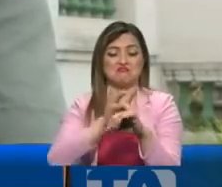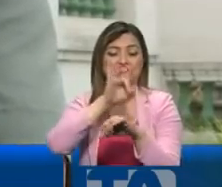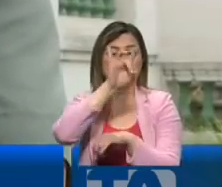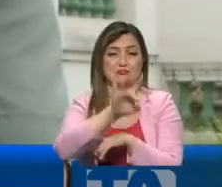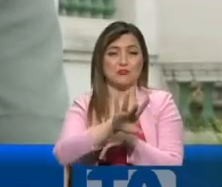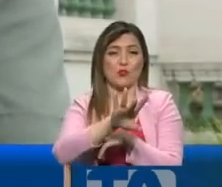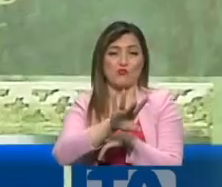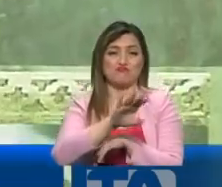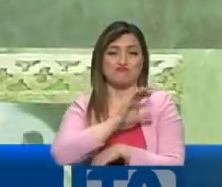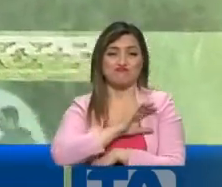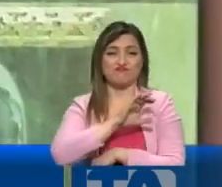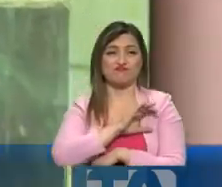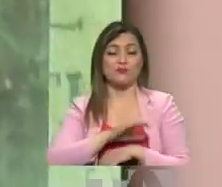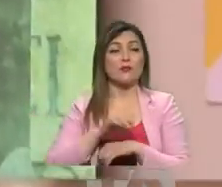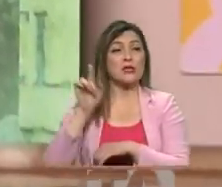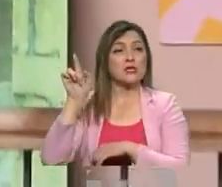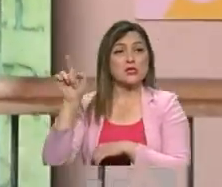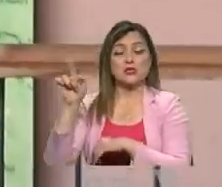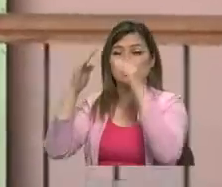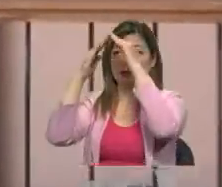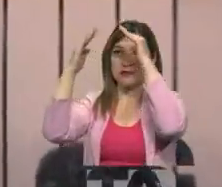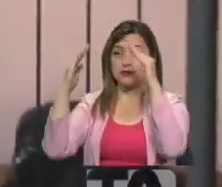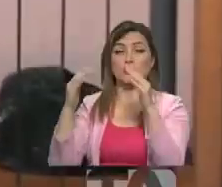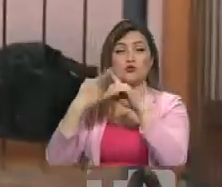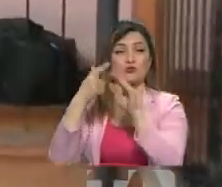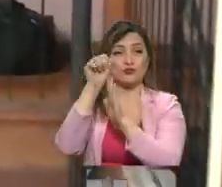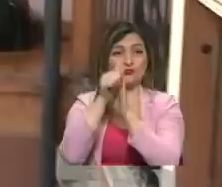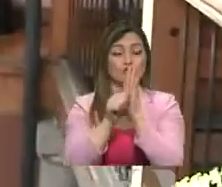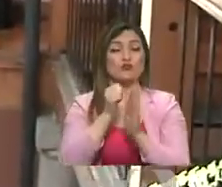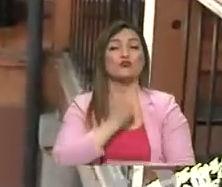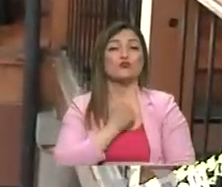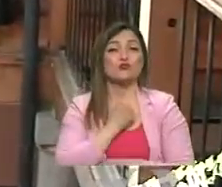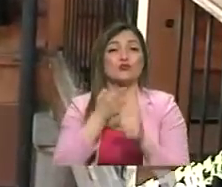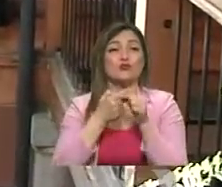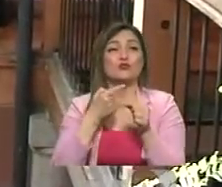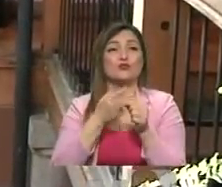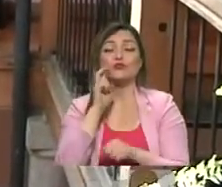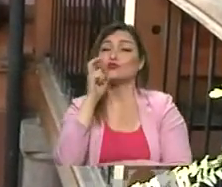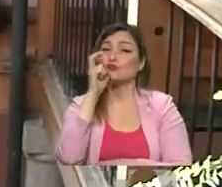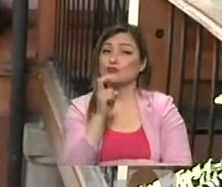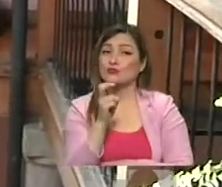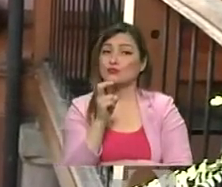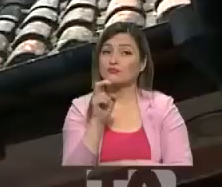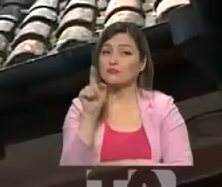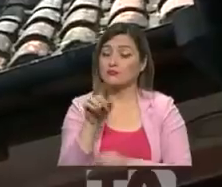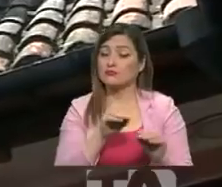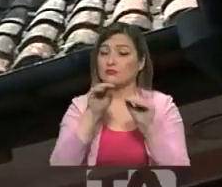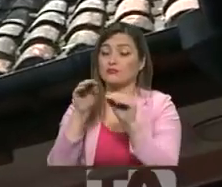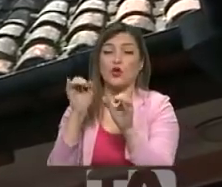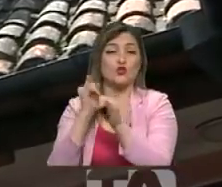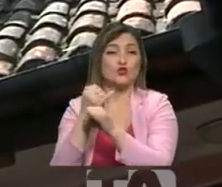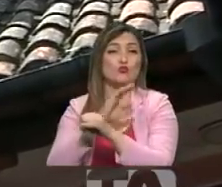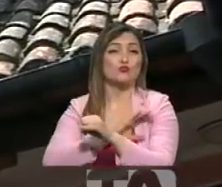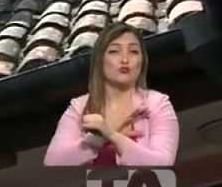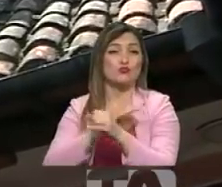de la misma institución. La casa que ellos ocupaban junto a varios artesanos pertenecía a Quito Turismo, pero ese bien pasó a manos de otra